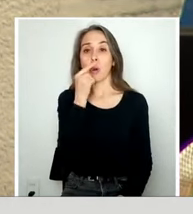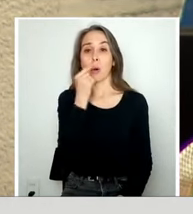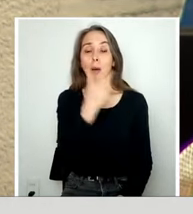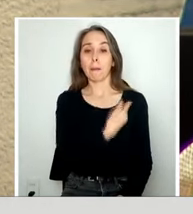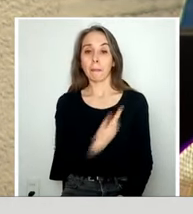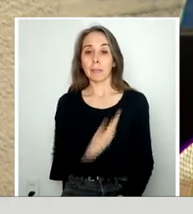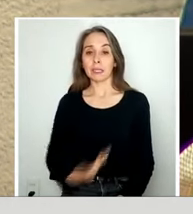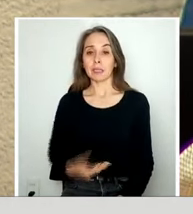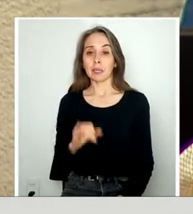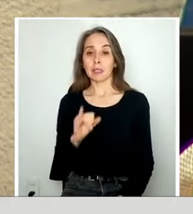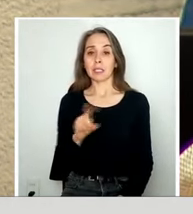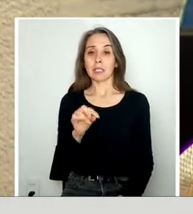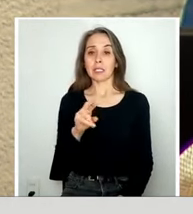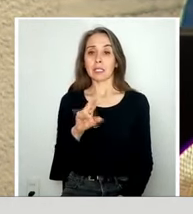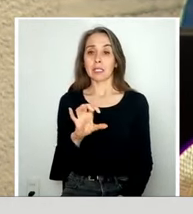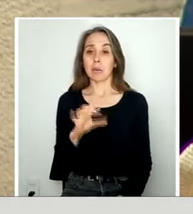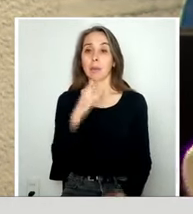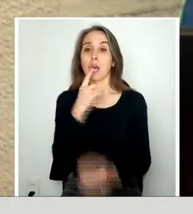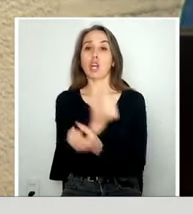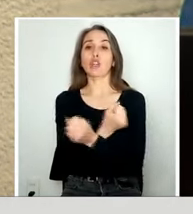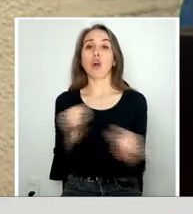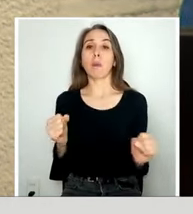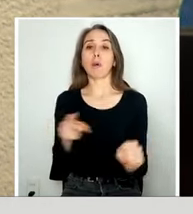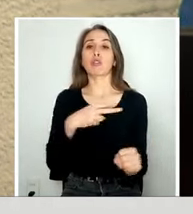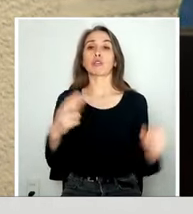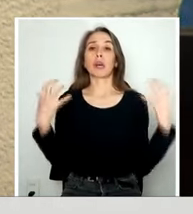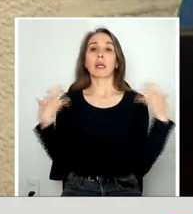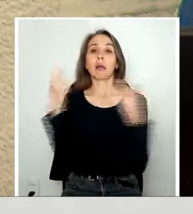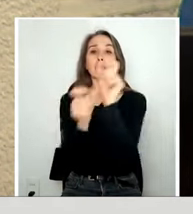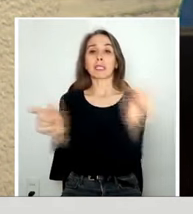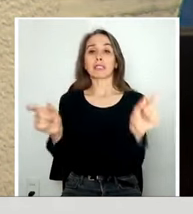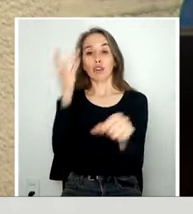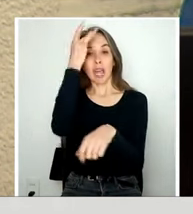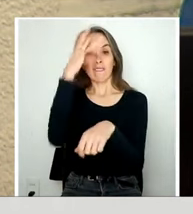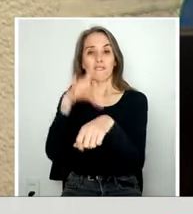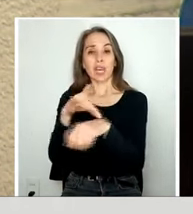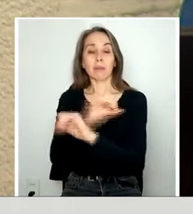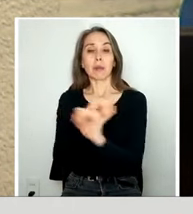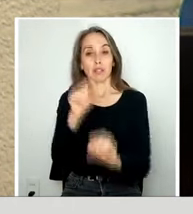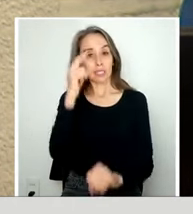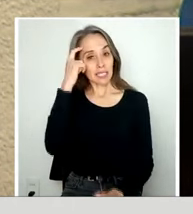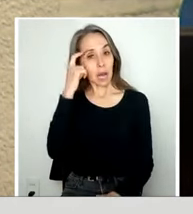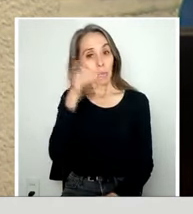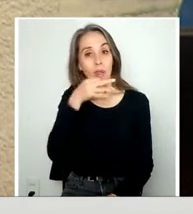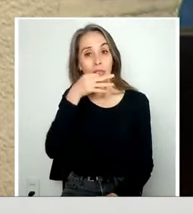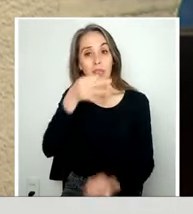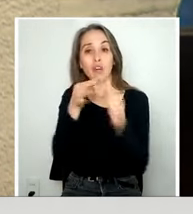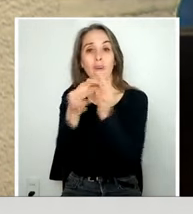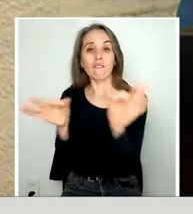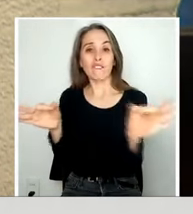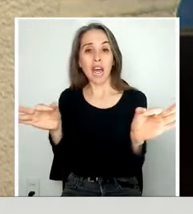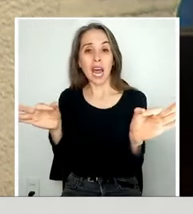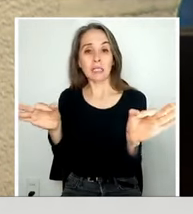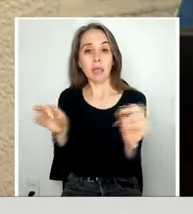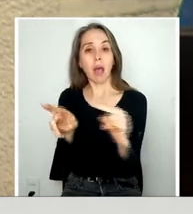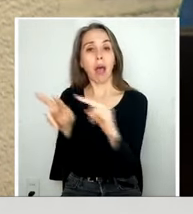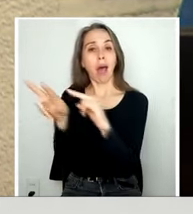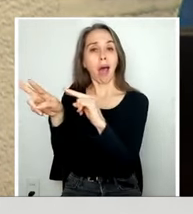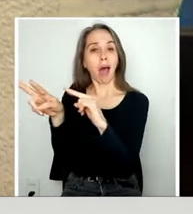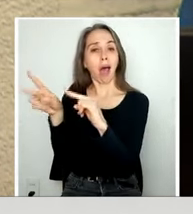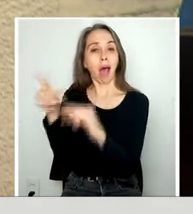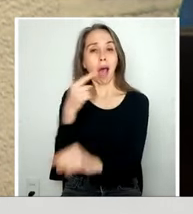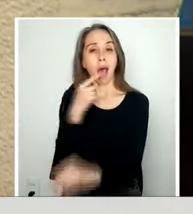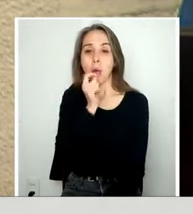cisapress dijo no podemos estarnos haciendo cargo de gente enferma no sé si acuerden esa frase bueno eso grafica muy bien lo que son